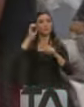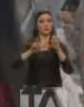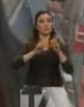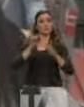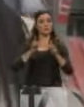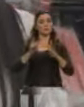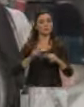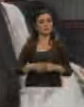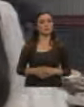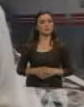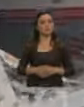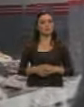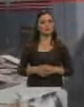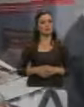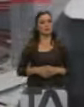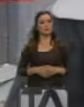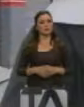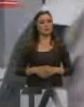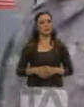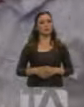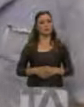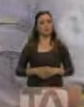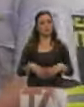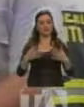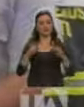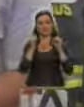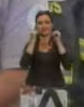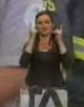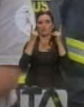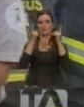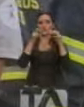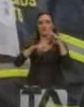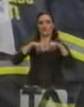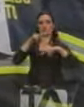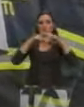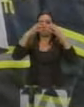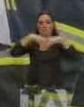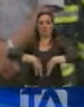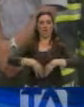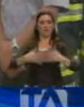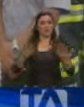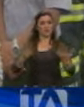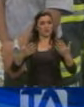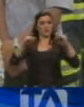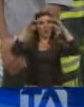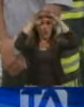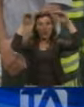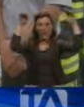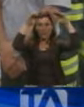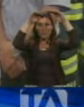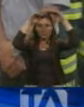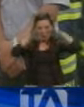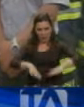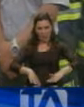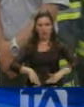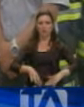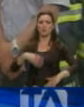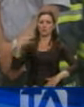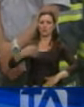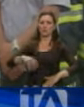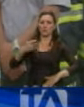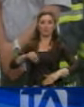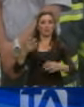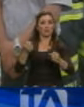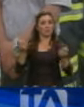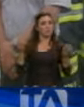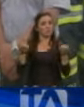este sector? Sí, Helen, realmente las imágenes son impresionantes. Lo que estamos viendo, se ha caído hasta la losa de la vivienda, así que la explosión